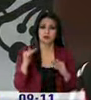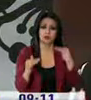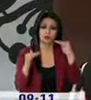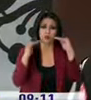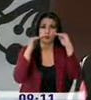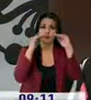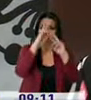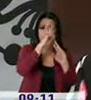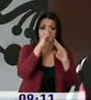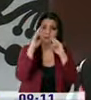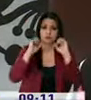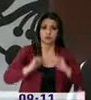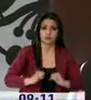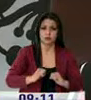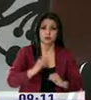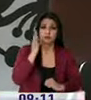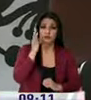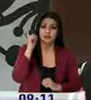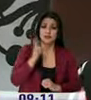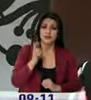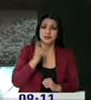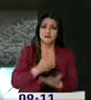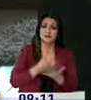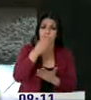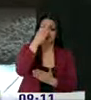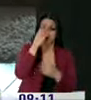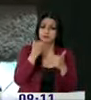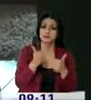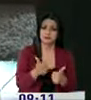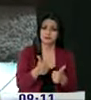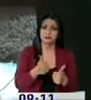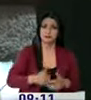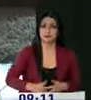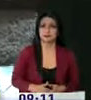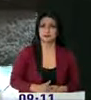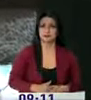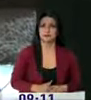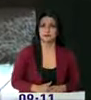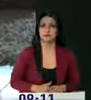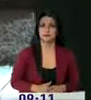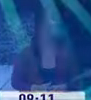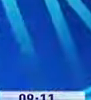desigualdad. Todos nosotros es como que necesitamos reeducarnos. Informó Carolina Basante.